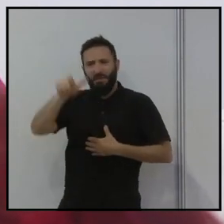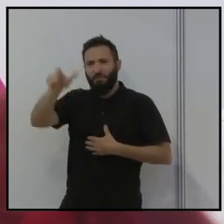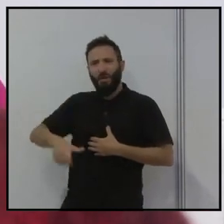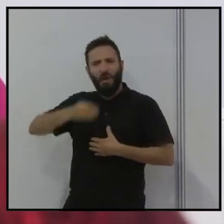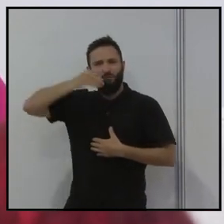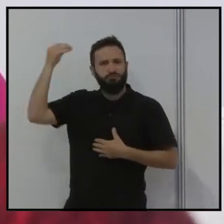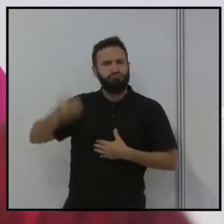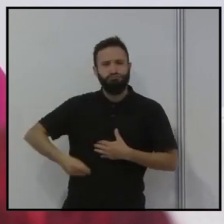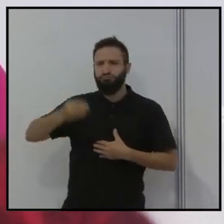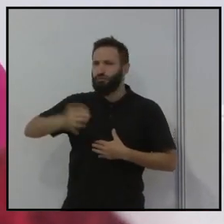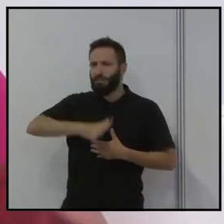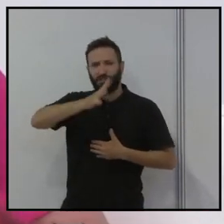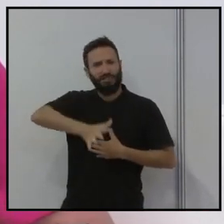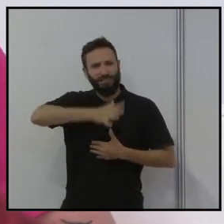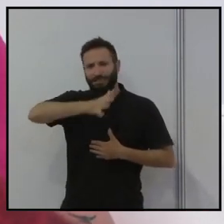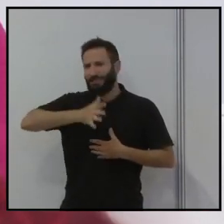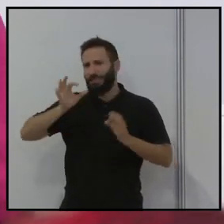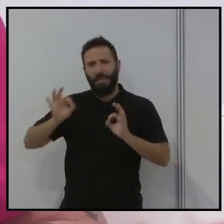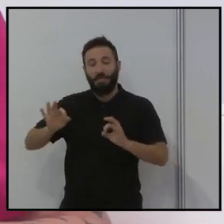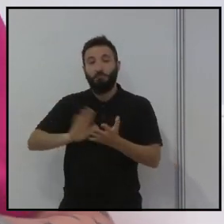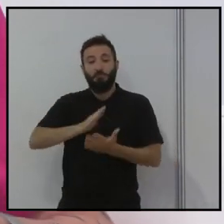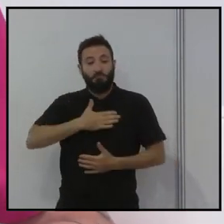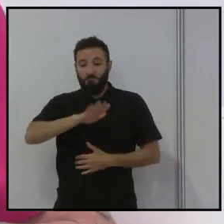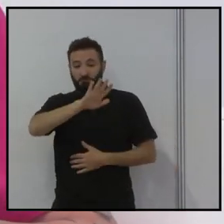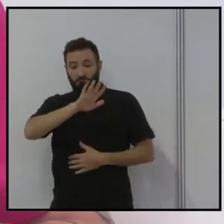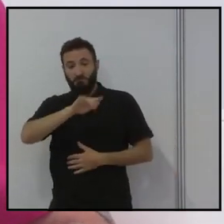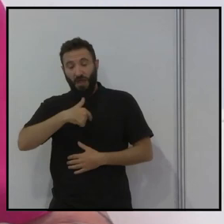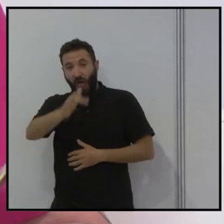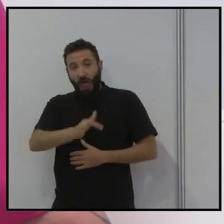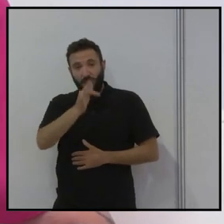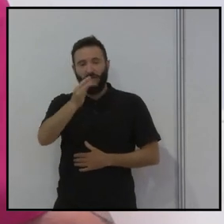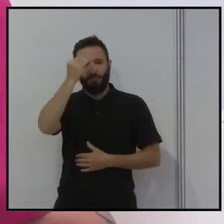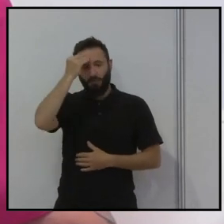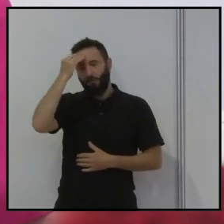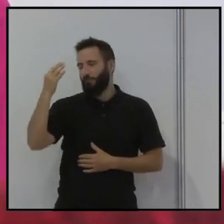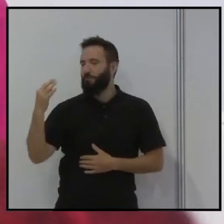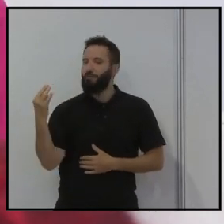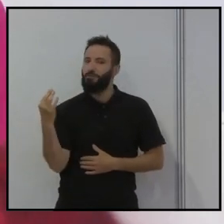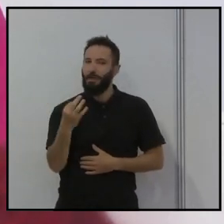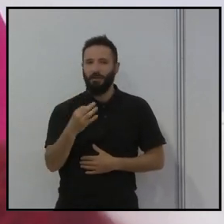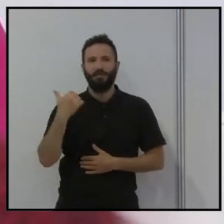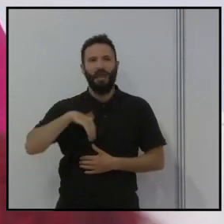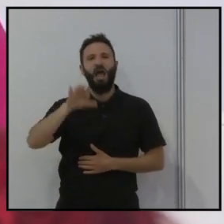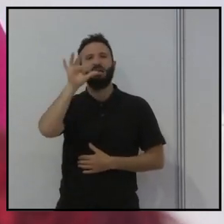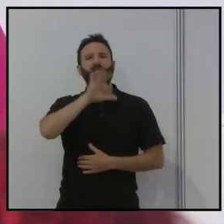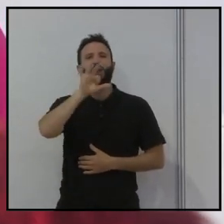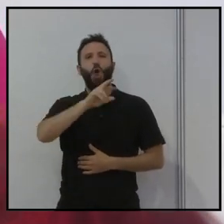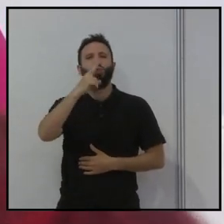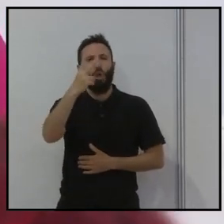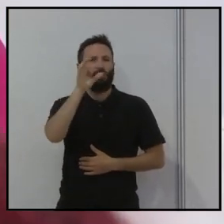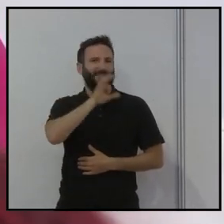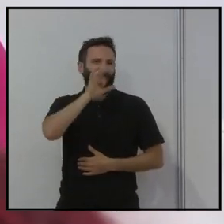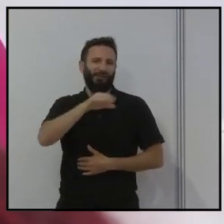increíbles, increíbles. O sea, para nada. Creo que además hay que tener en cuenta que llevamos dos siglos en donde